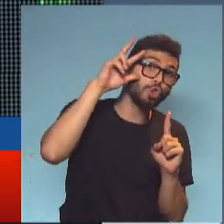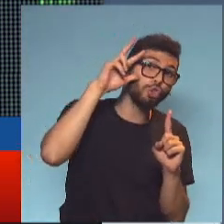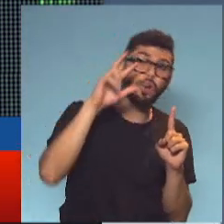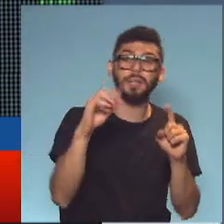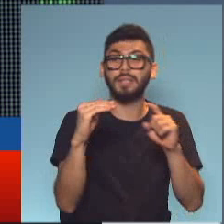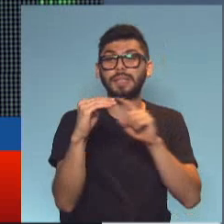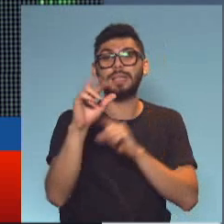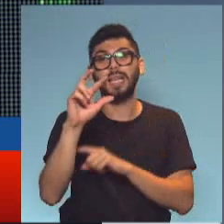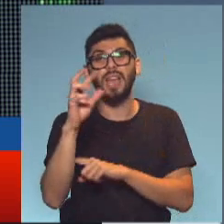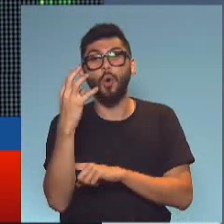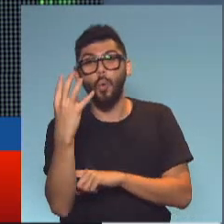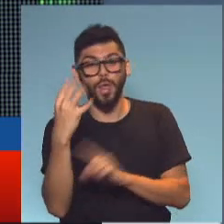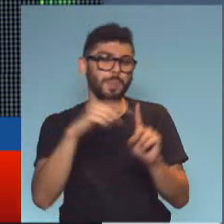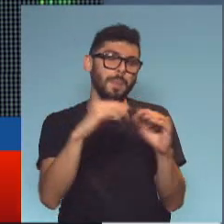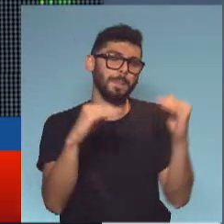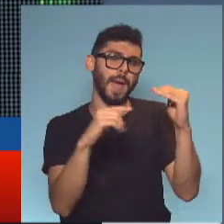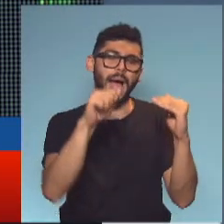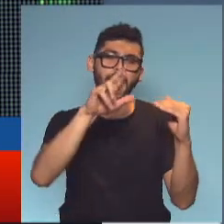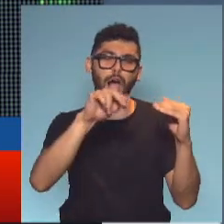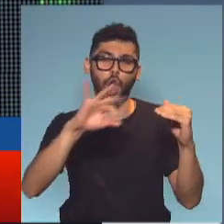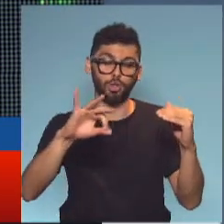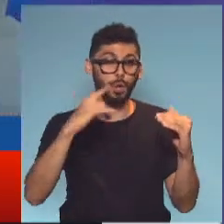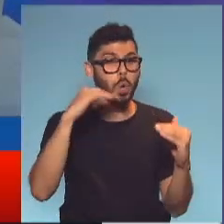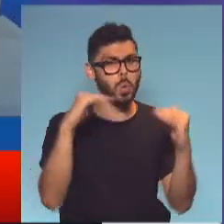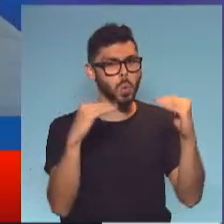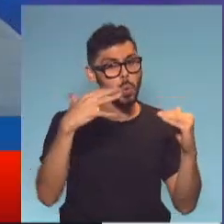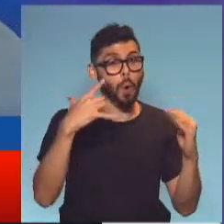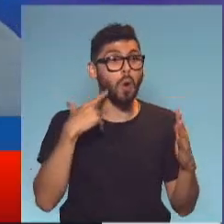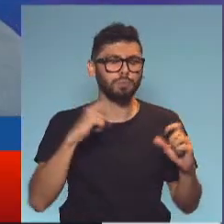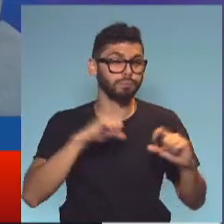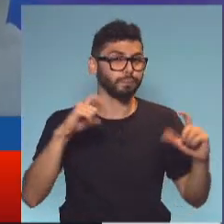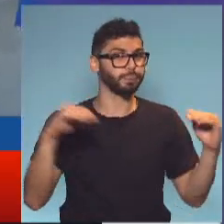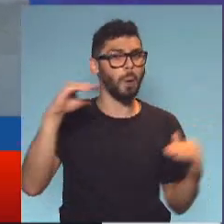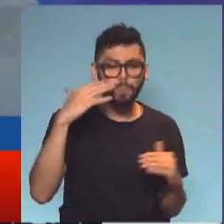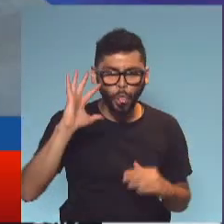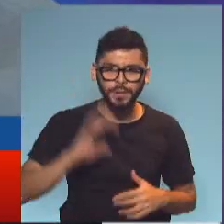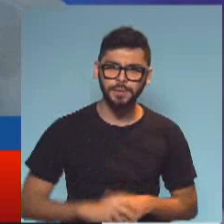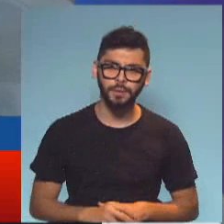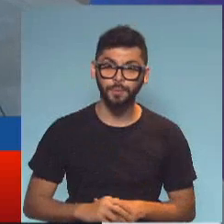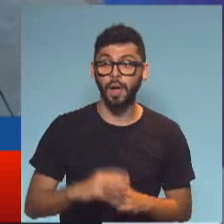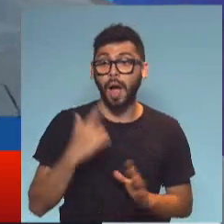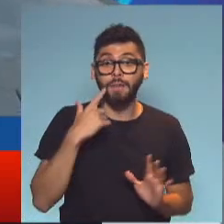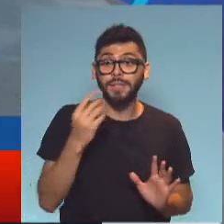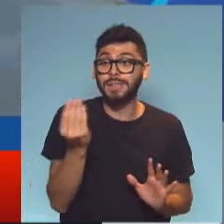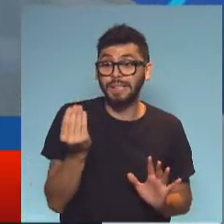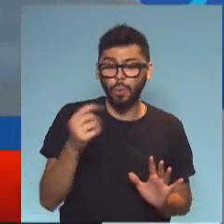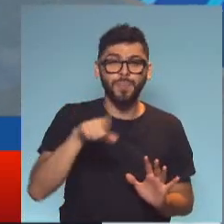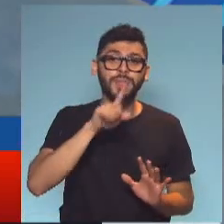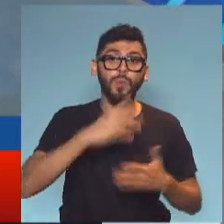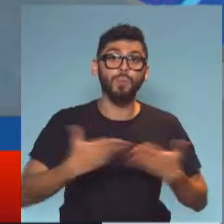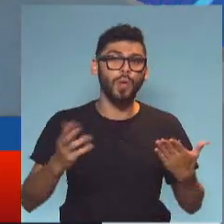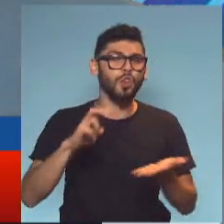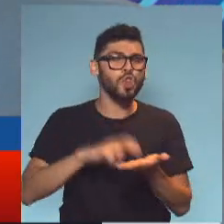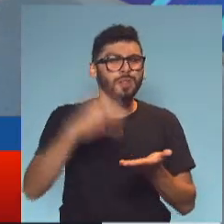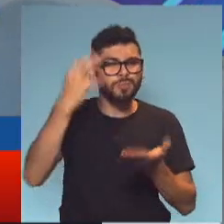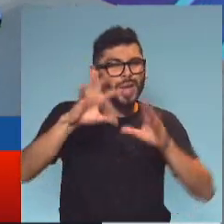con una ventaja para Arauz, peleada también estos dos candidatos. Puede haber sorpresas. Será un día buenísimo ver el sábado Televisión Pública Noticias Internacional, ¿no? Con